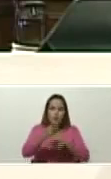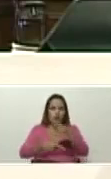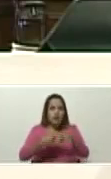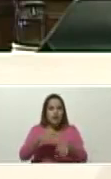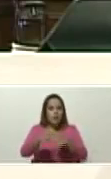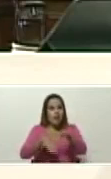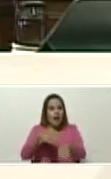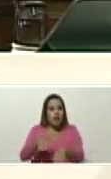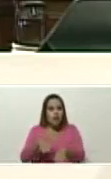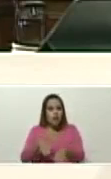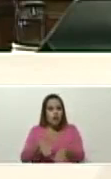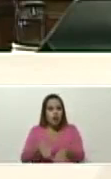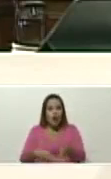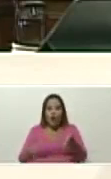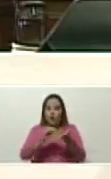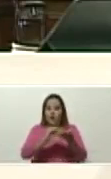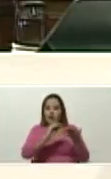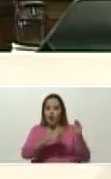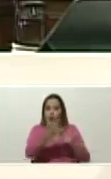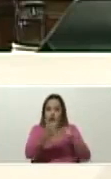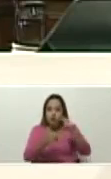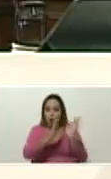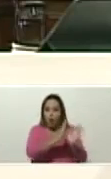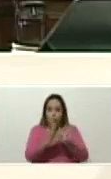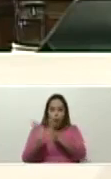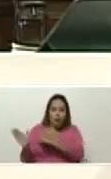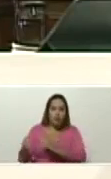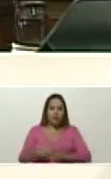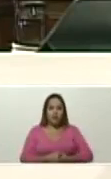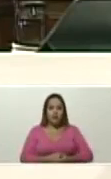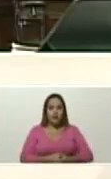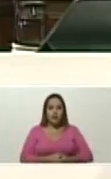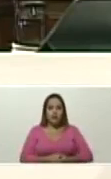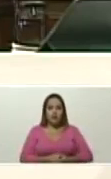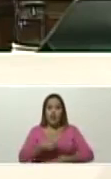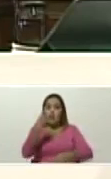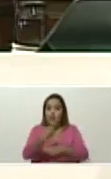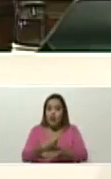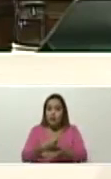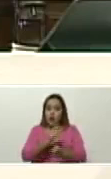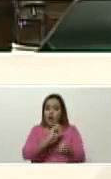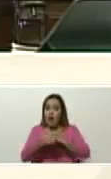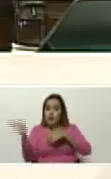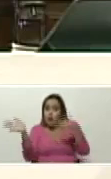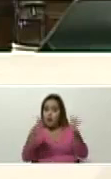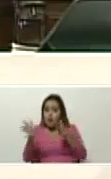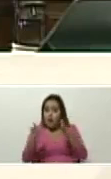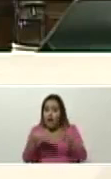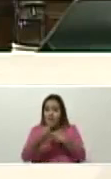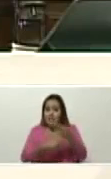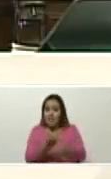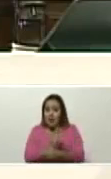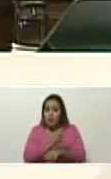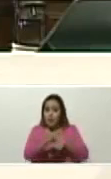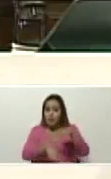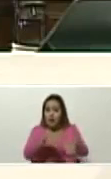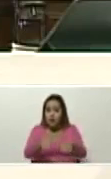de reurbanización, reorganización. Nos obliga el cambio climático a acelerar los pasos